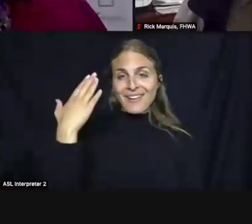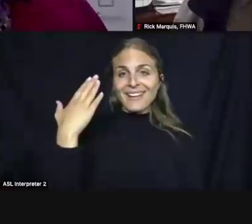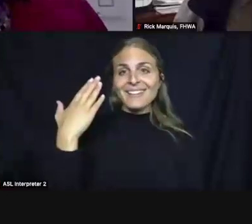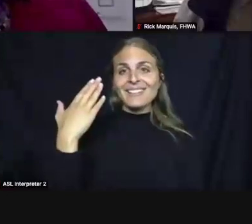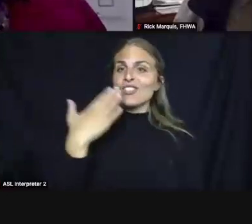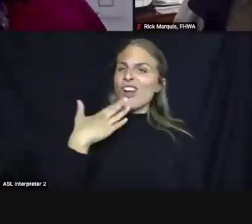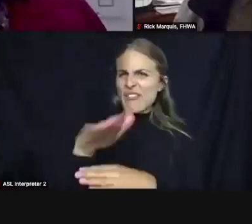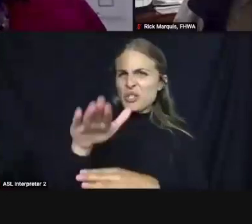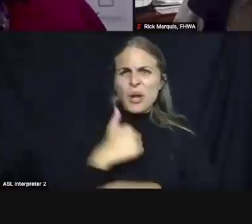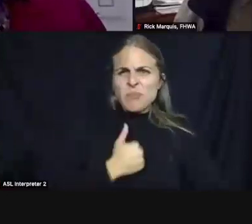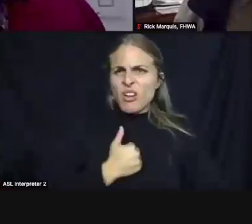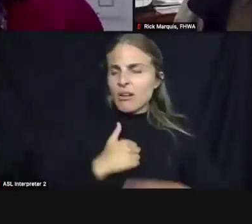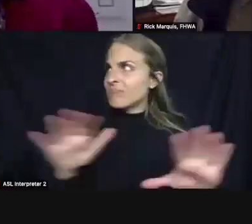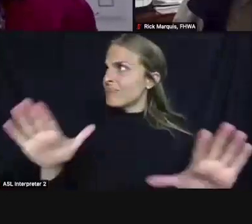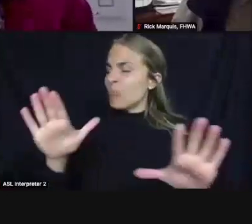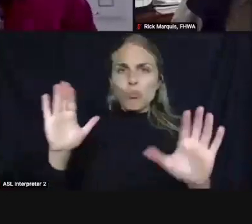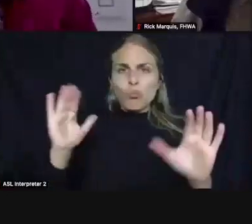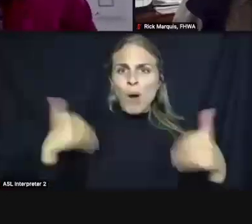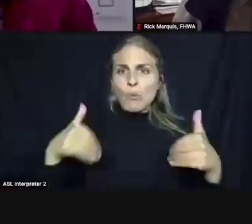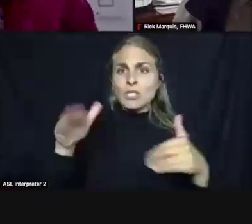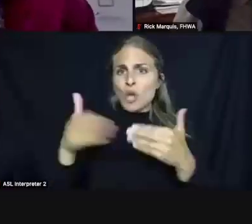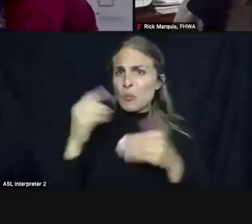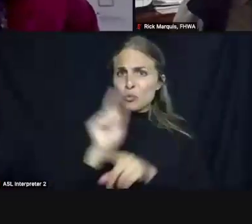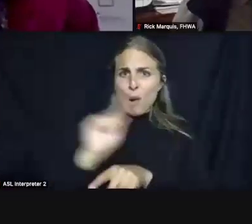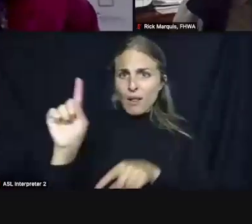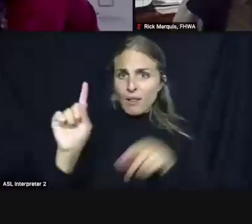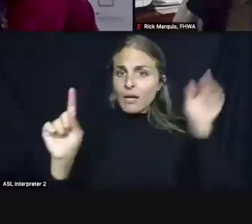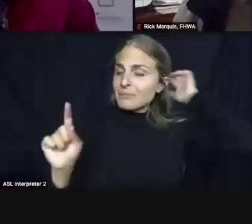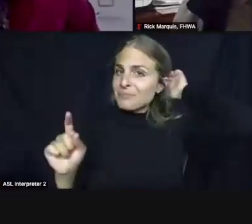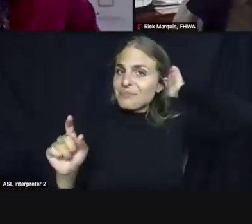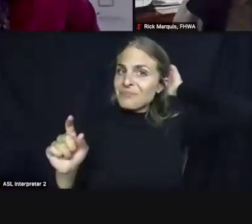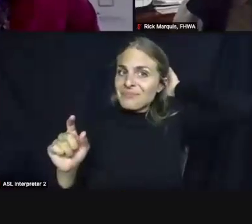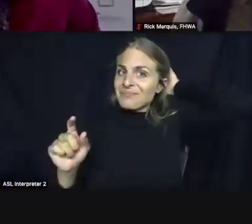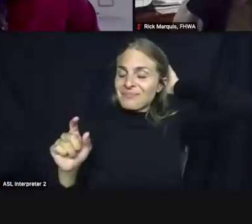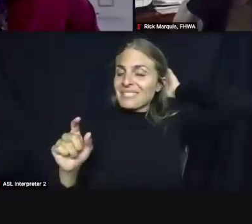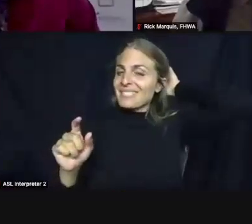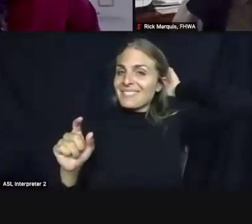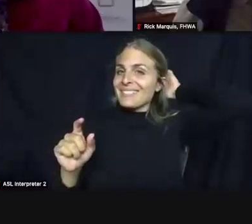Buenos días. Buenas tardes. Mejor.